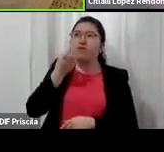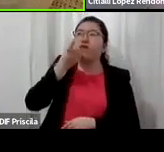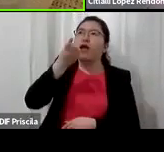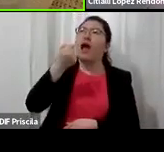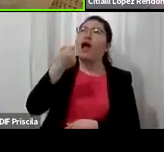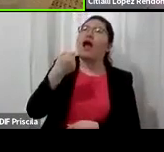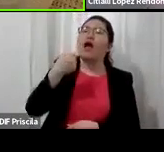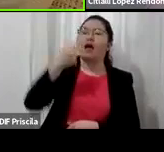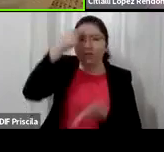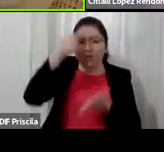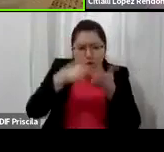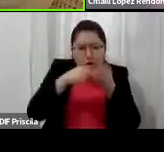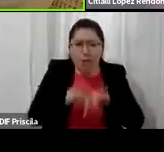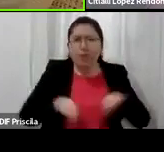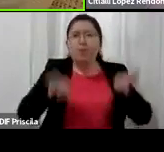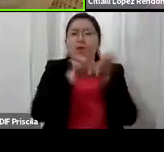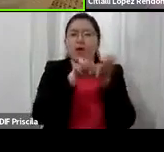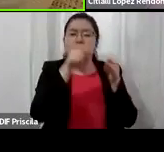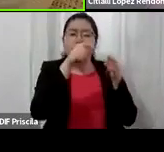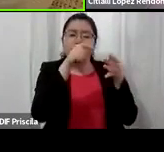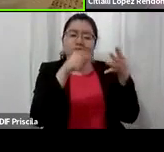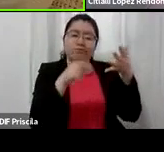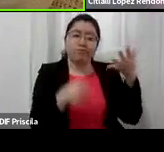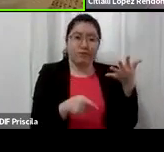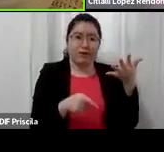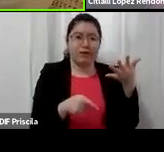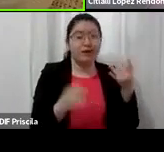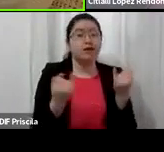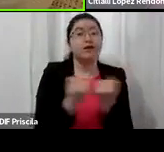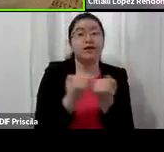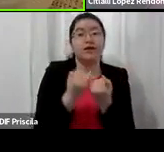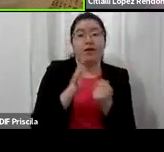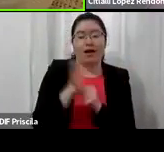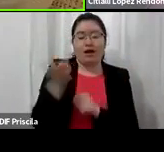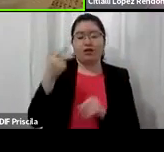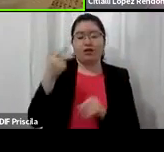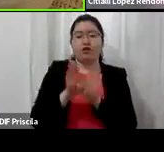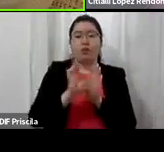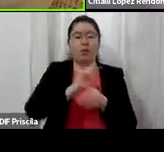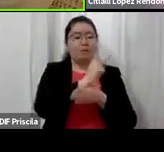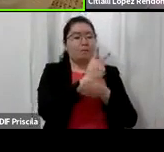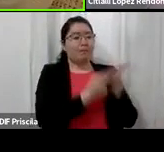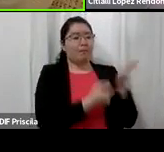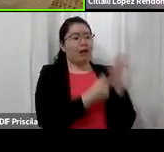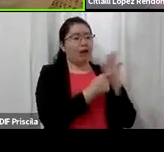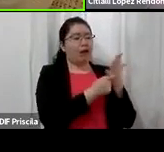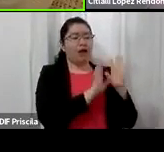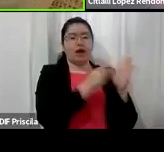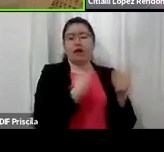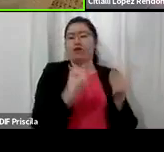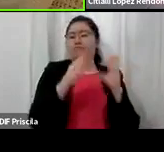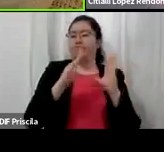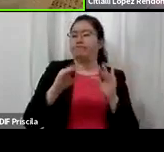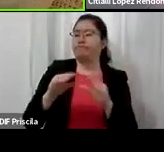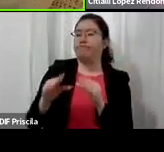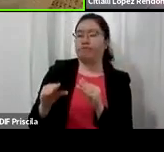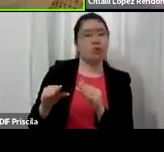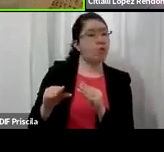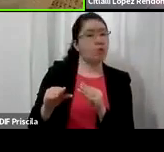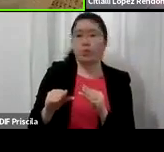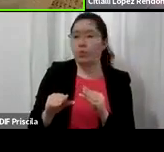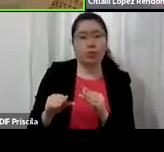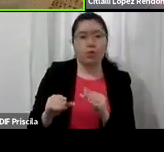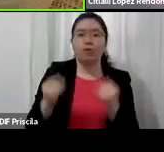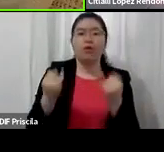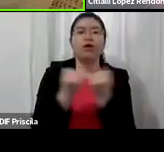lo que decía Malu de evitar los proyectos prescritos, ¿no? Sino realmente poder ir viendo qué es lo que la